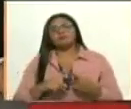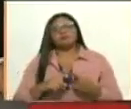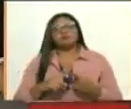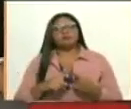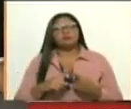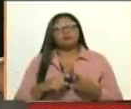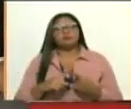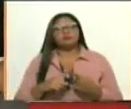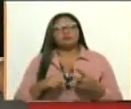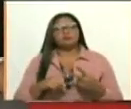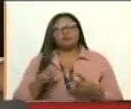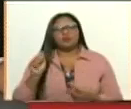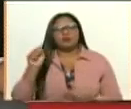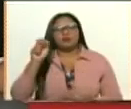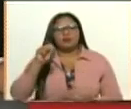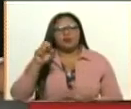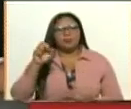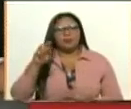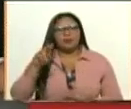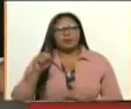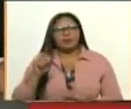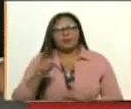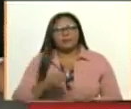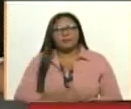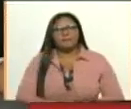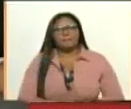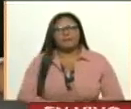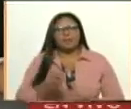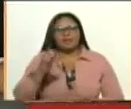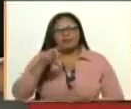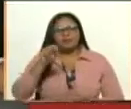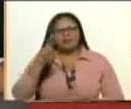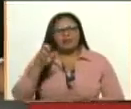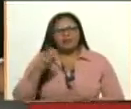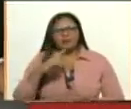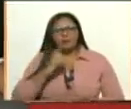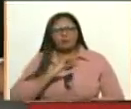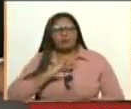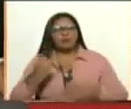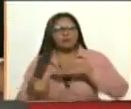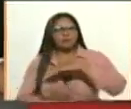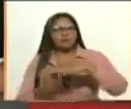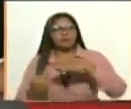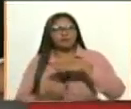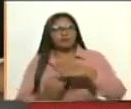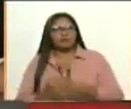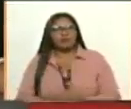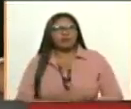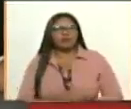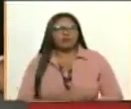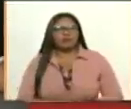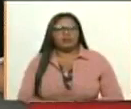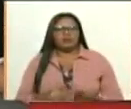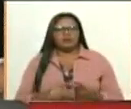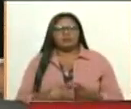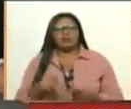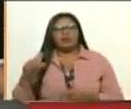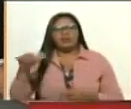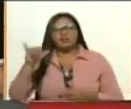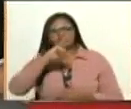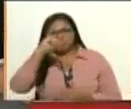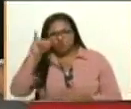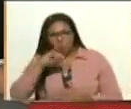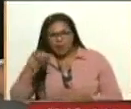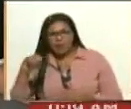Ana María Campos Pequivén, Pesebre Institucional, Costa Oriental del Lago,